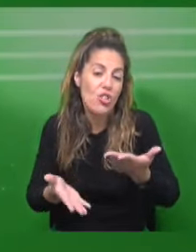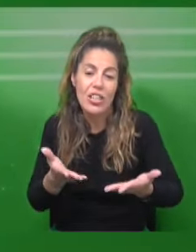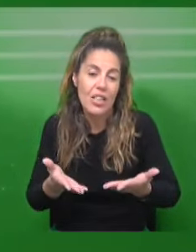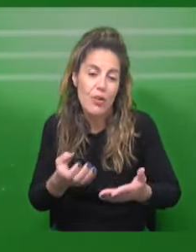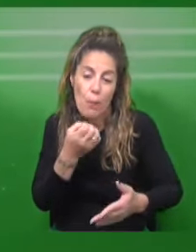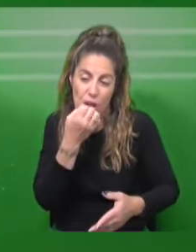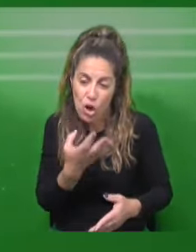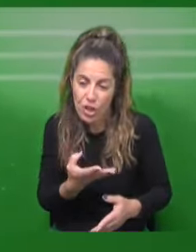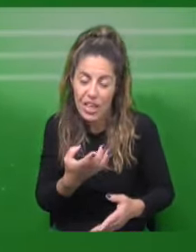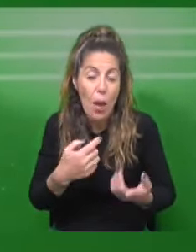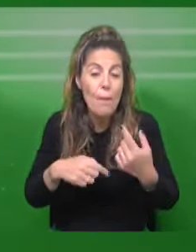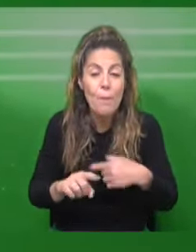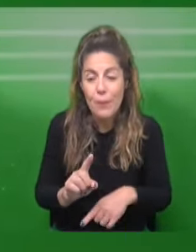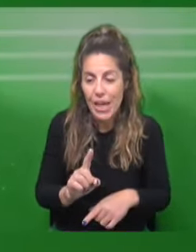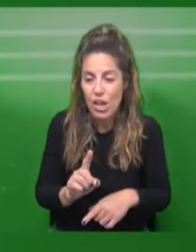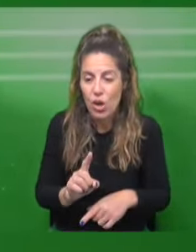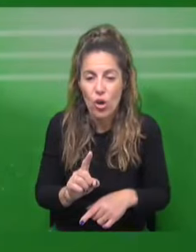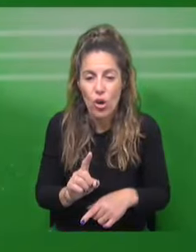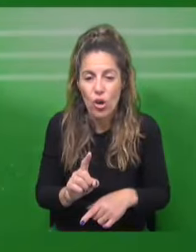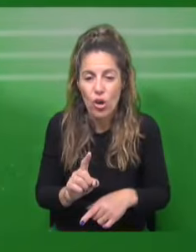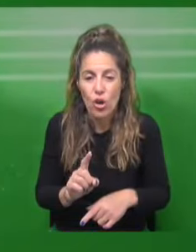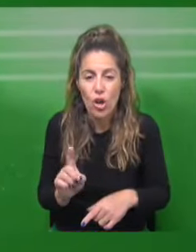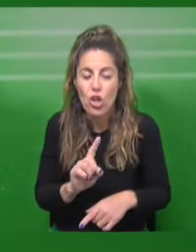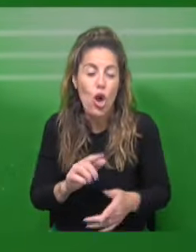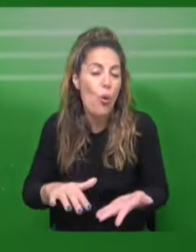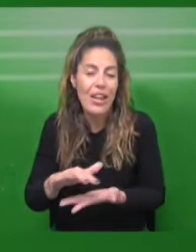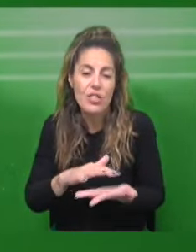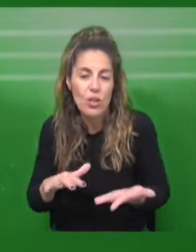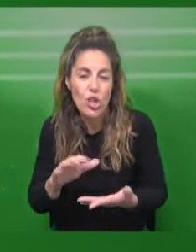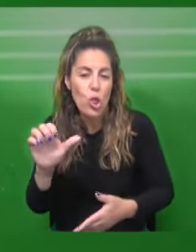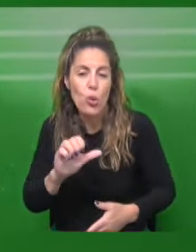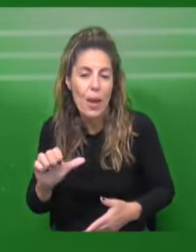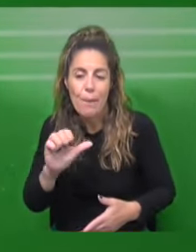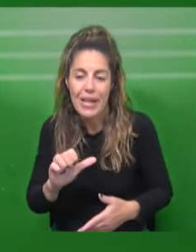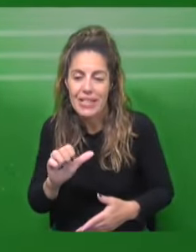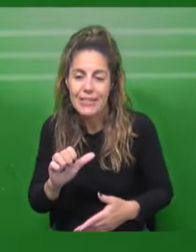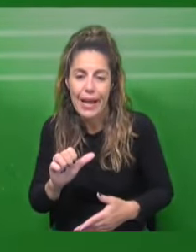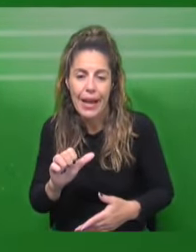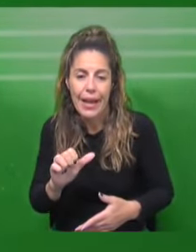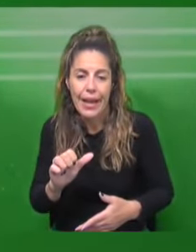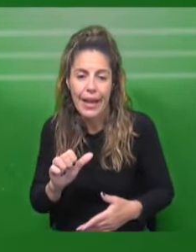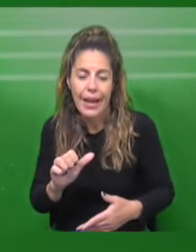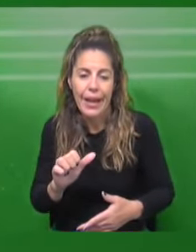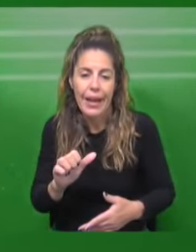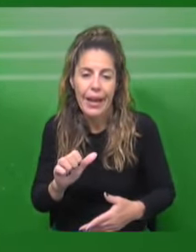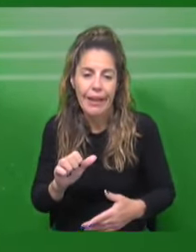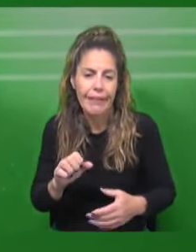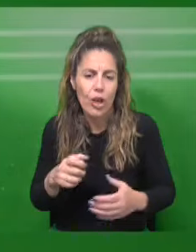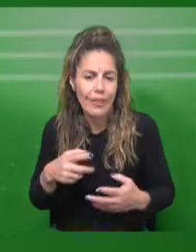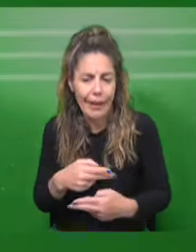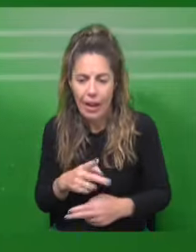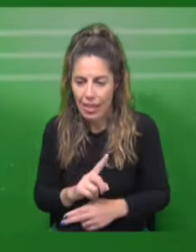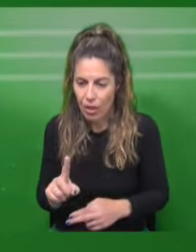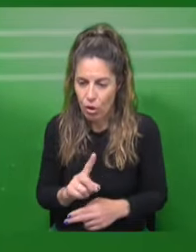virtuosos pero este no no estamos en una situación de una empresa que esté con desgobierno o o trancada